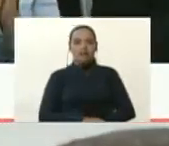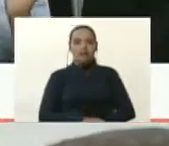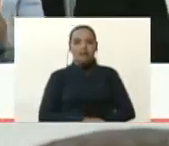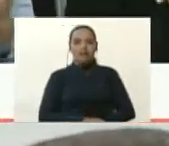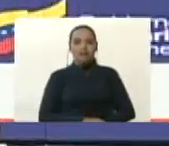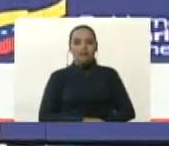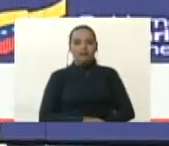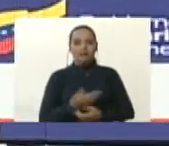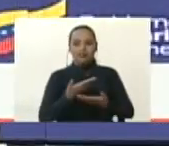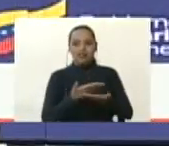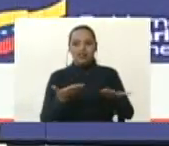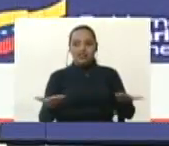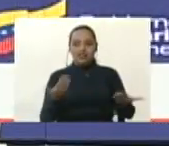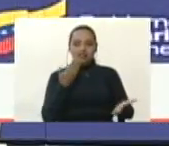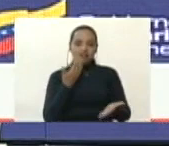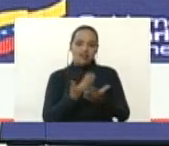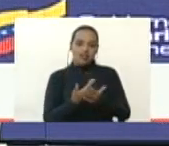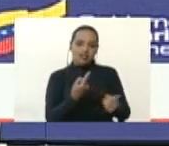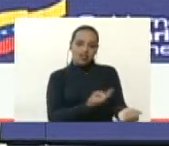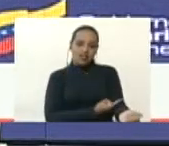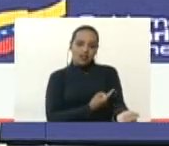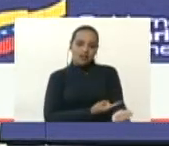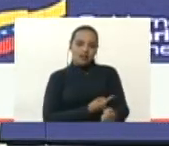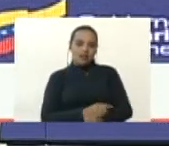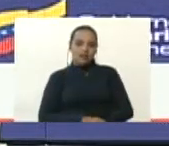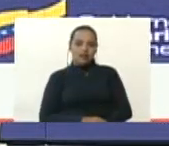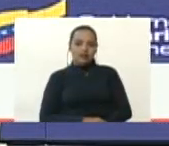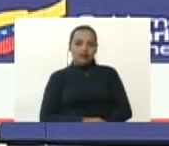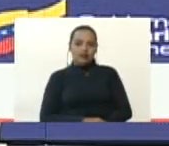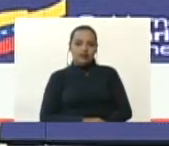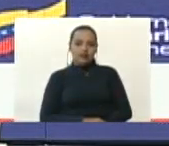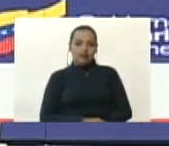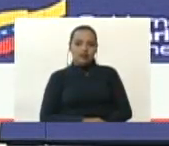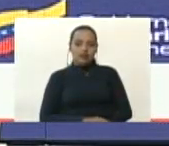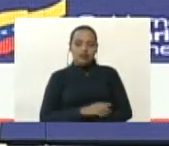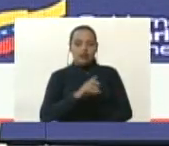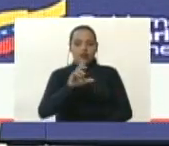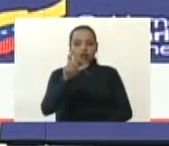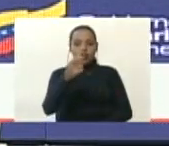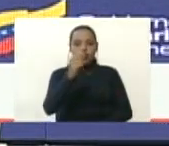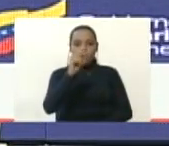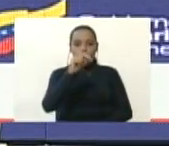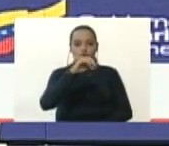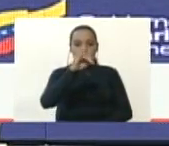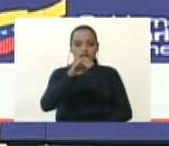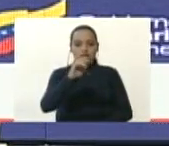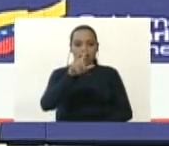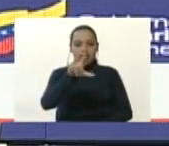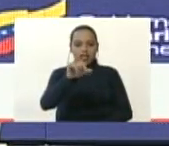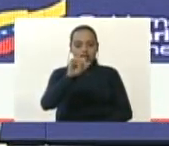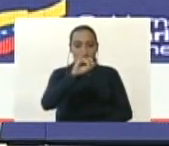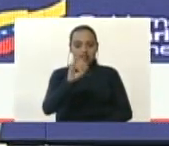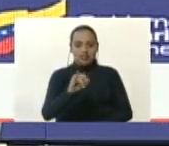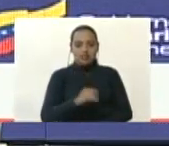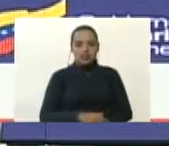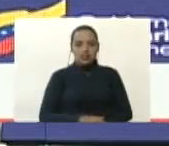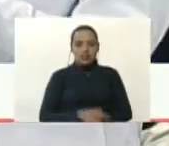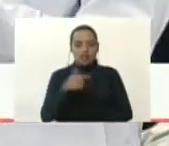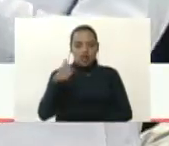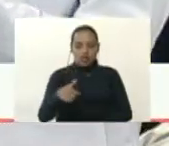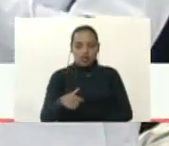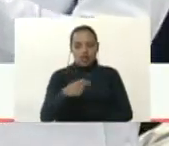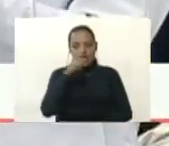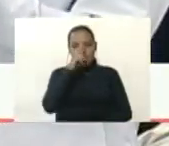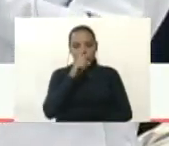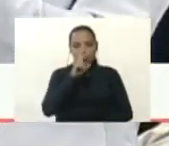Y darle las gracias a nuestro hermano Fernando González, que ha estado con nosotros desde el año 2017